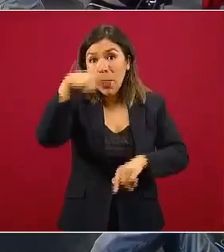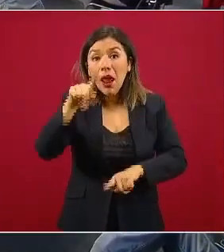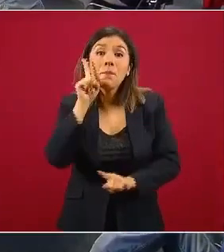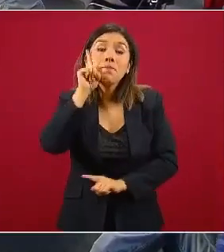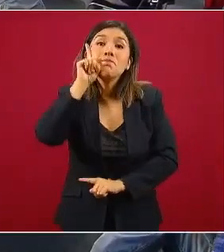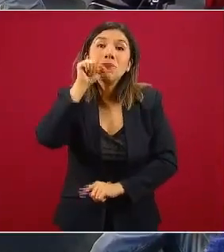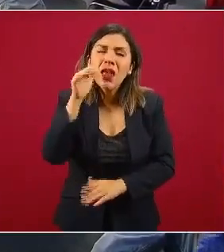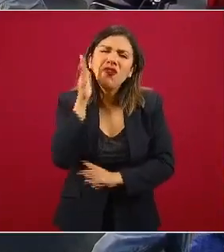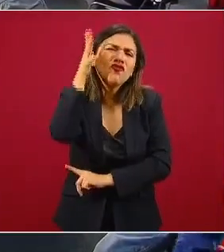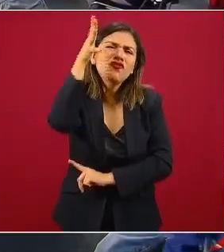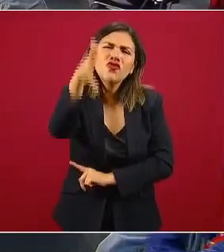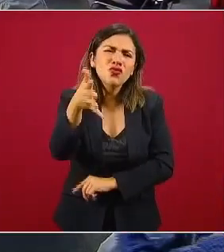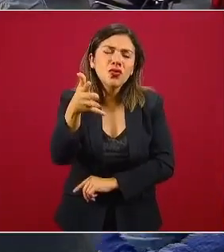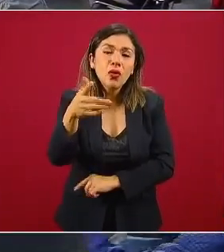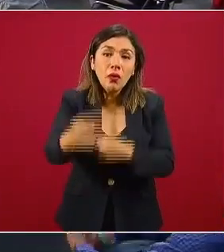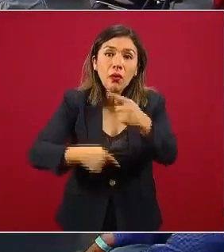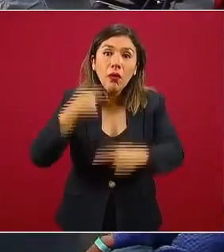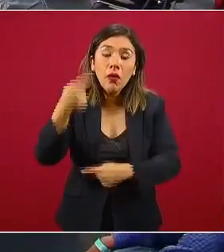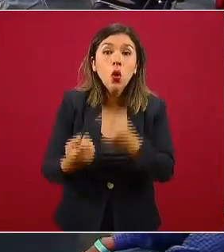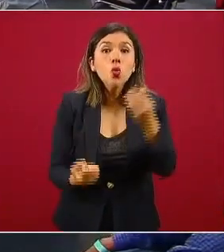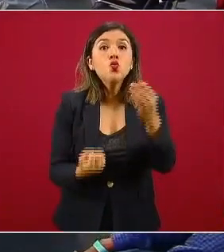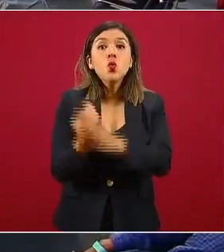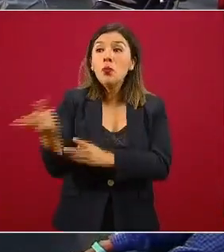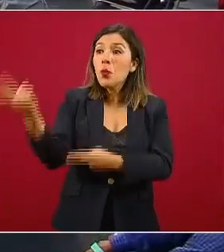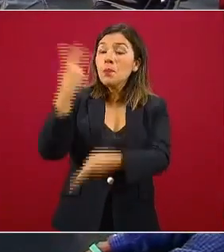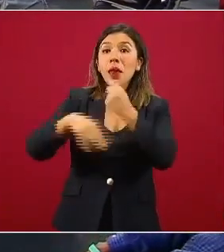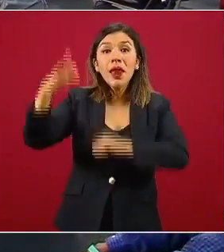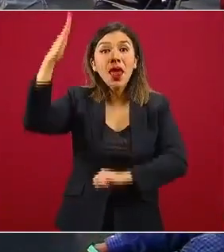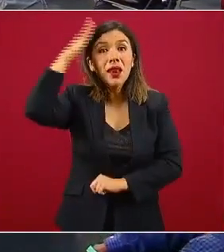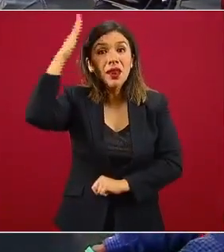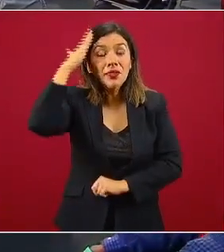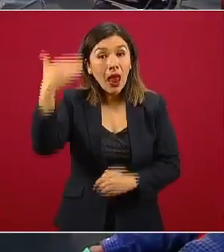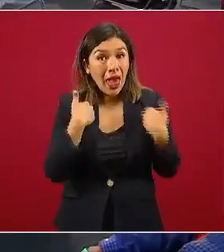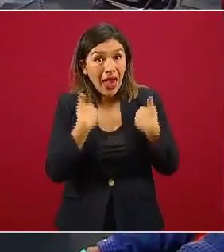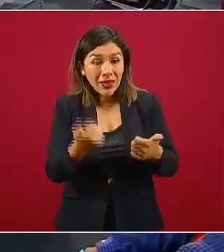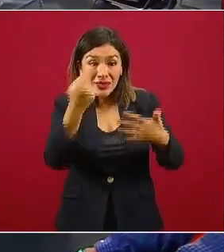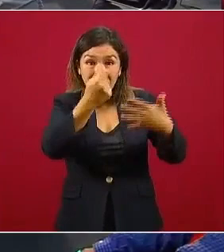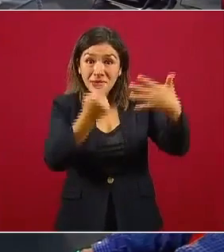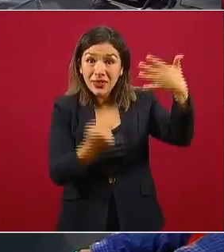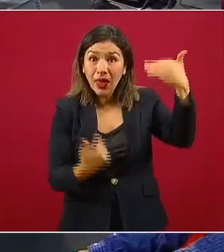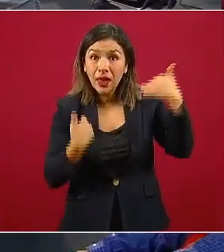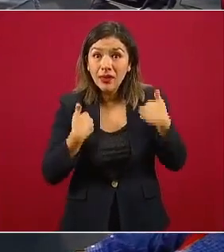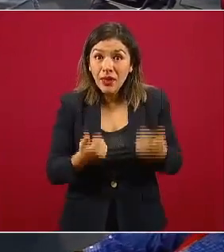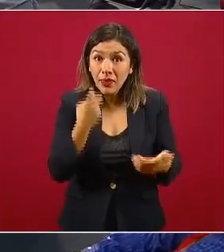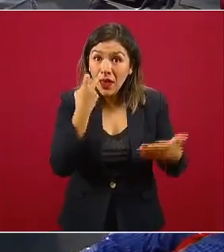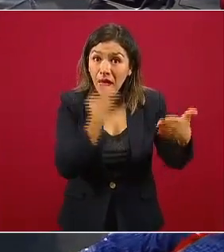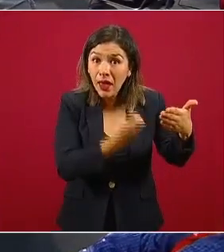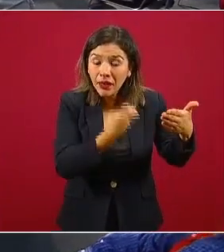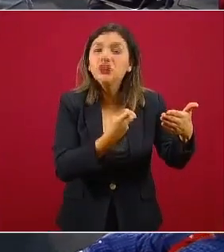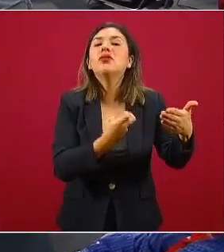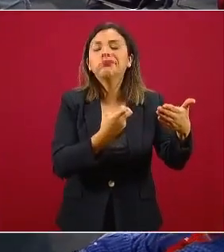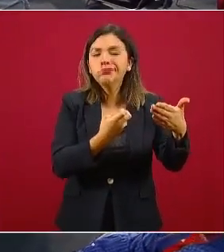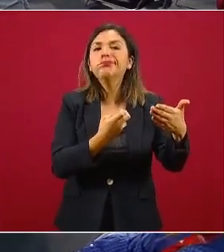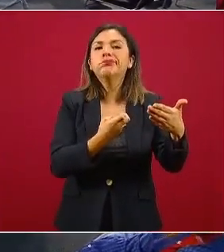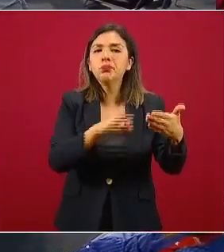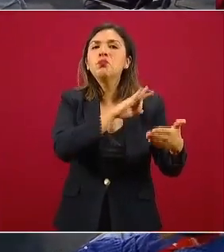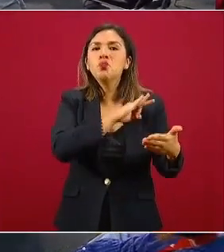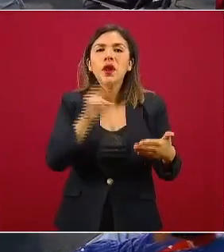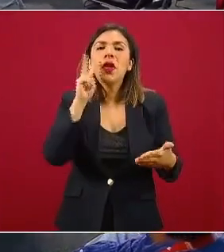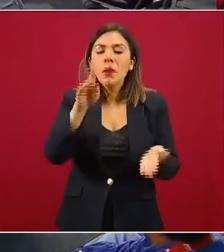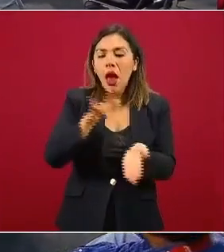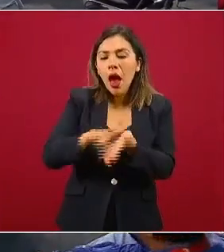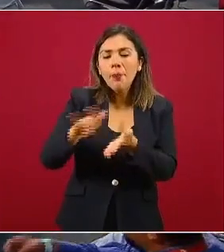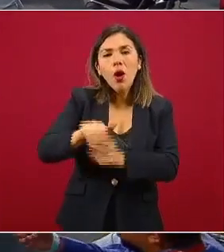mañana los nuevos líderes que llegan, si tienen estas bases, van a estar viendo por el